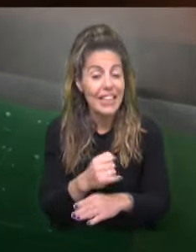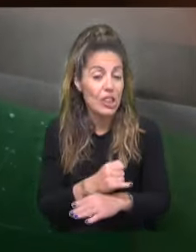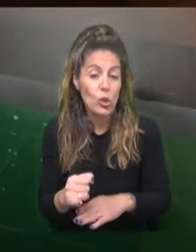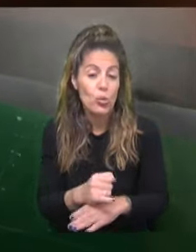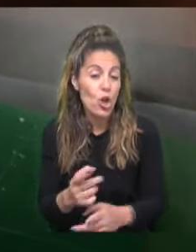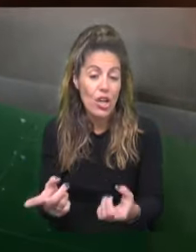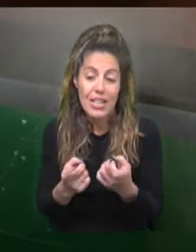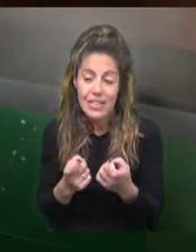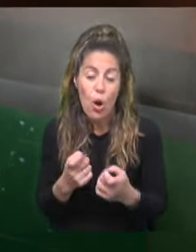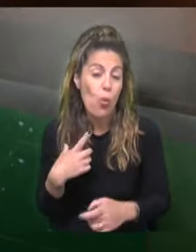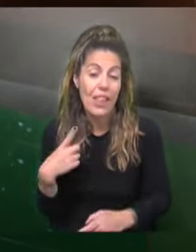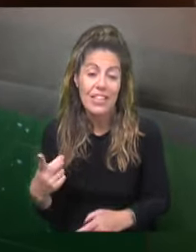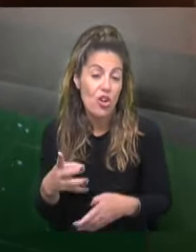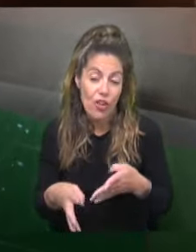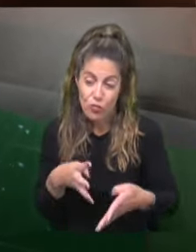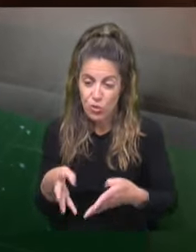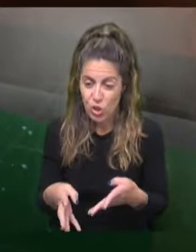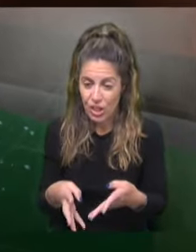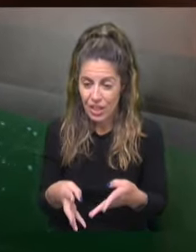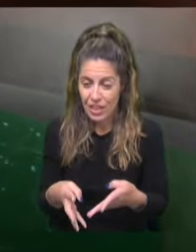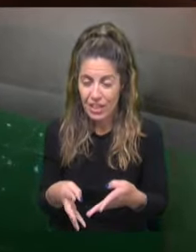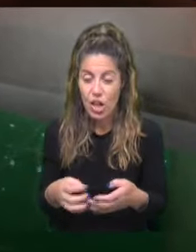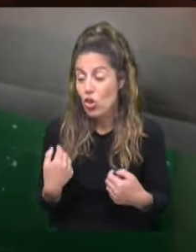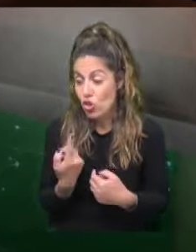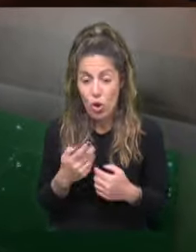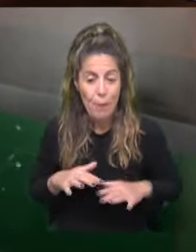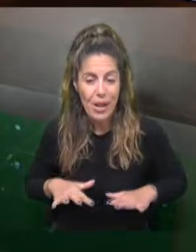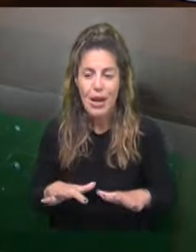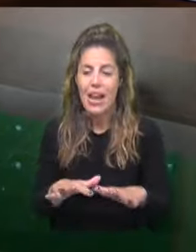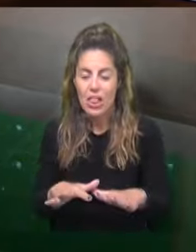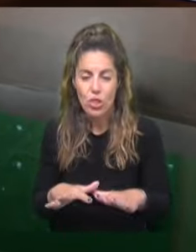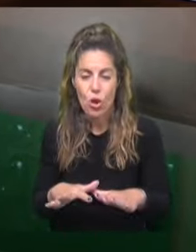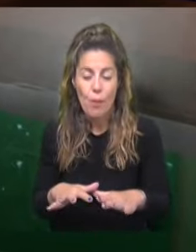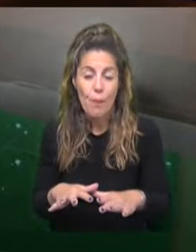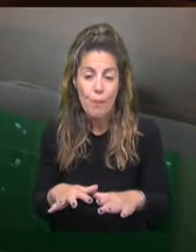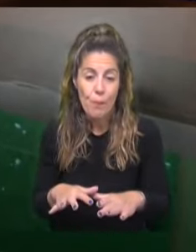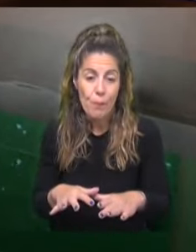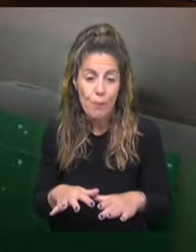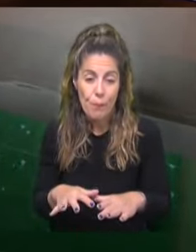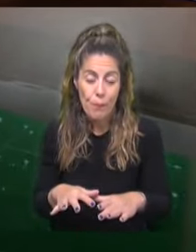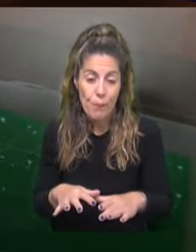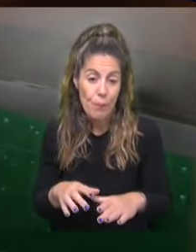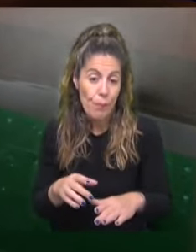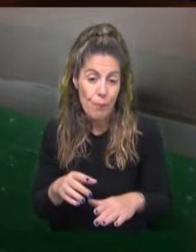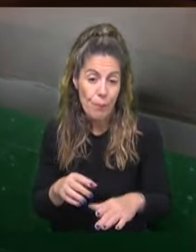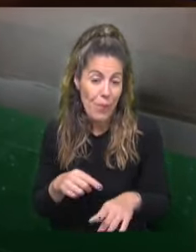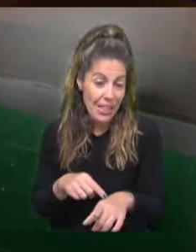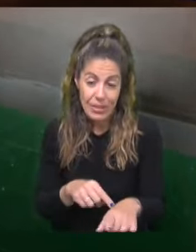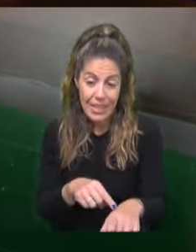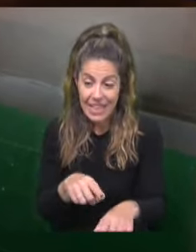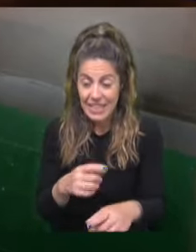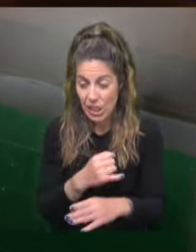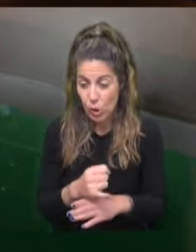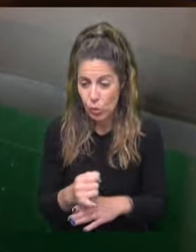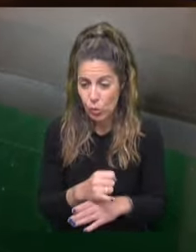precisa una dirección que funcione y nos estamos preparando para este conducir este ese ese instituto